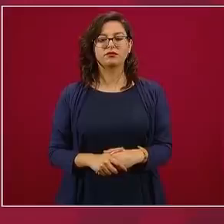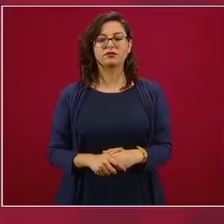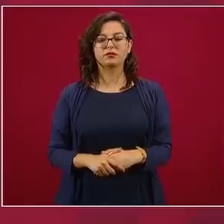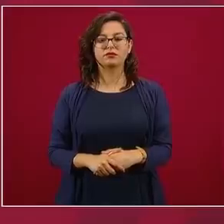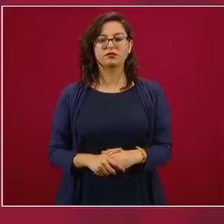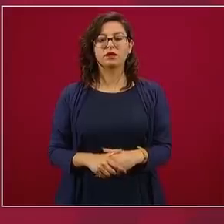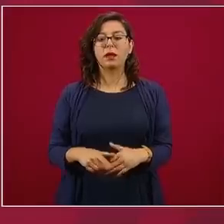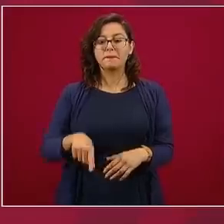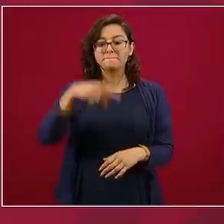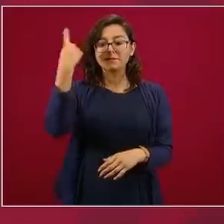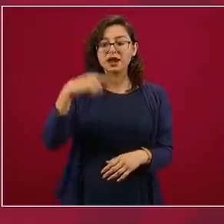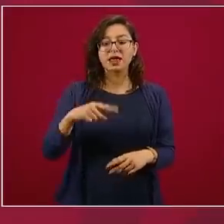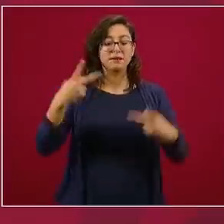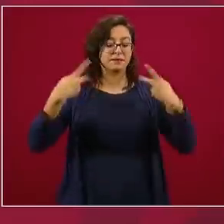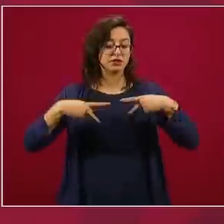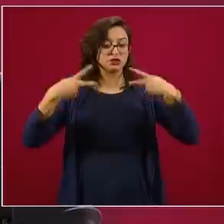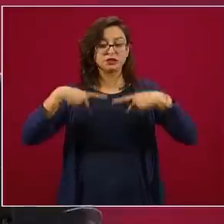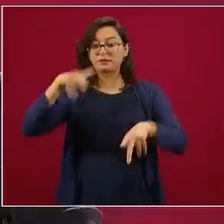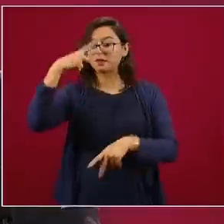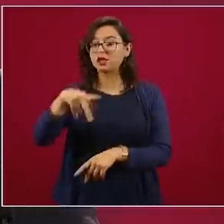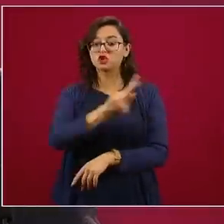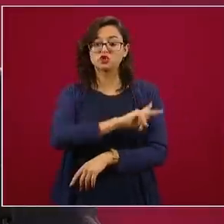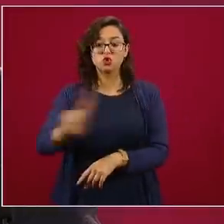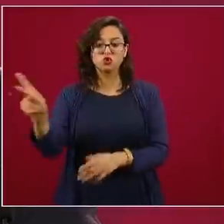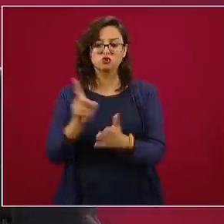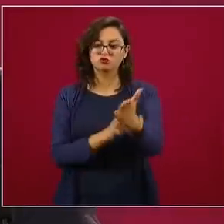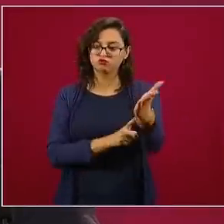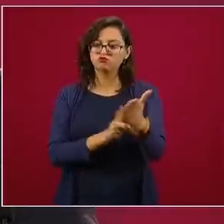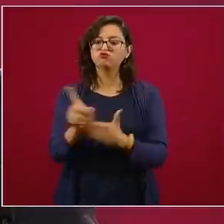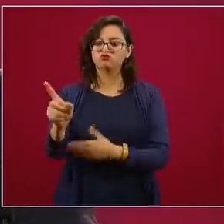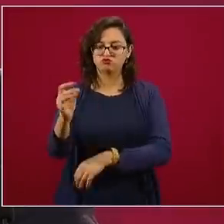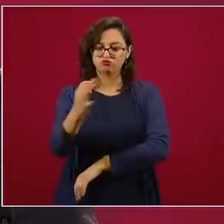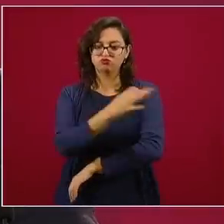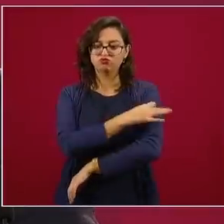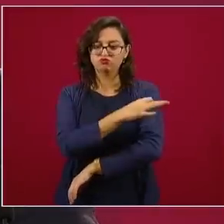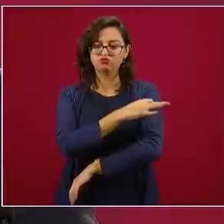tengan derecho a la vacuna todos los mexicanos.